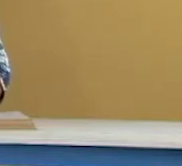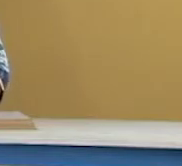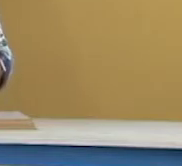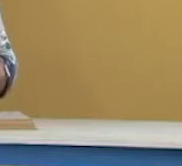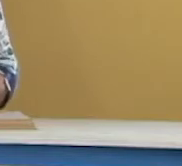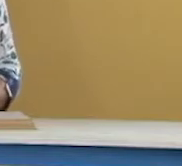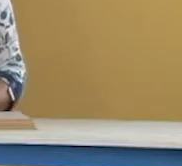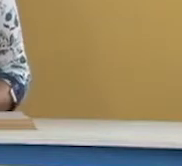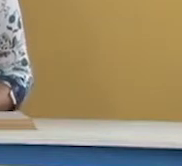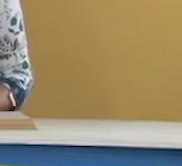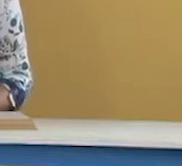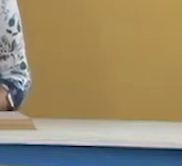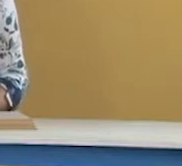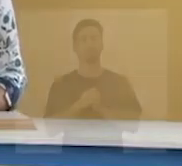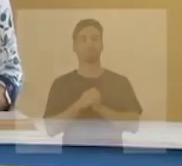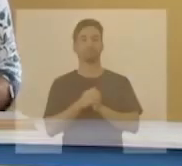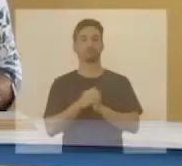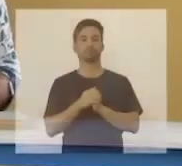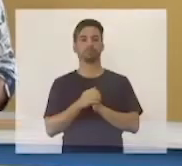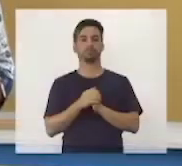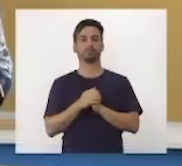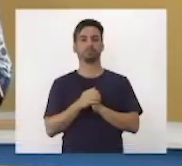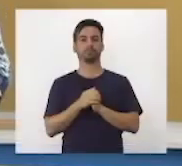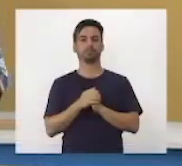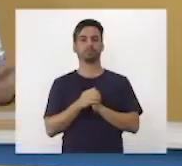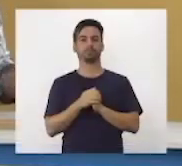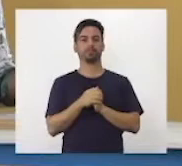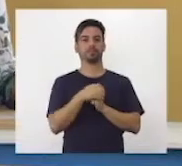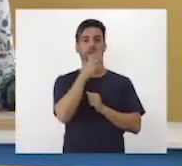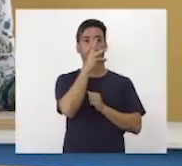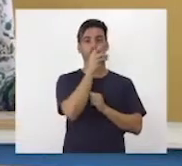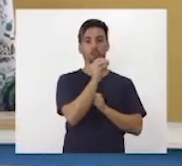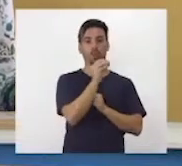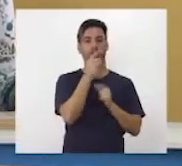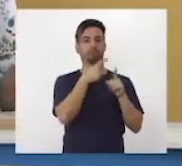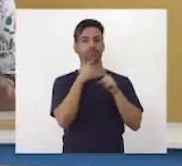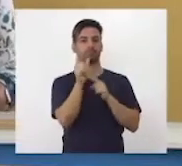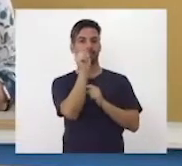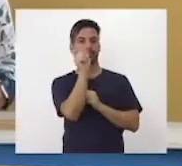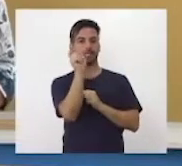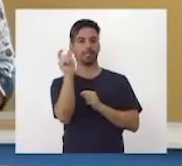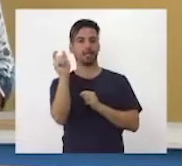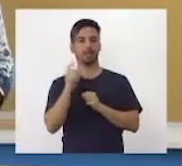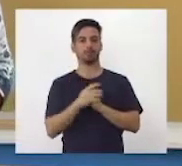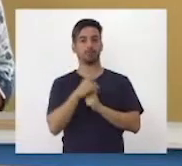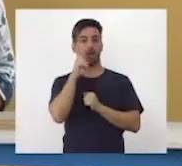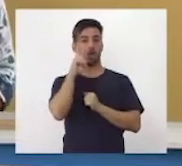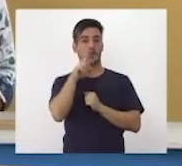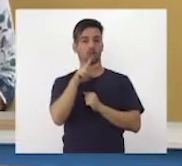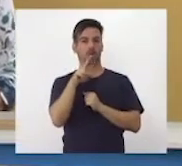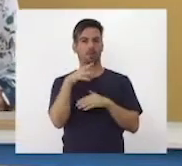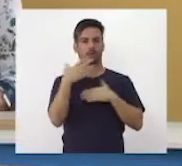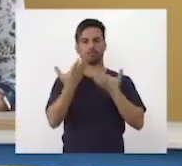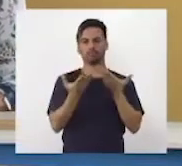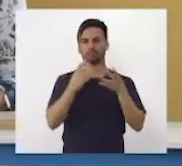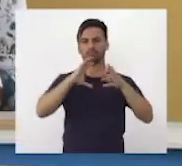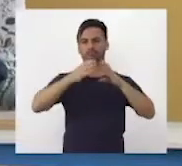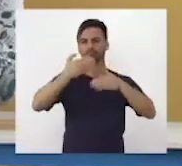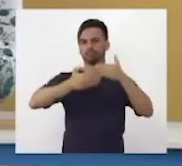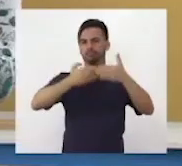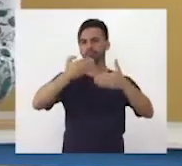Vamos entonces a efectuar la multiplicación de los coeficientes y la multiplicación de la parte